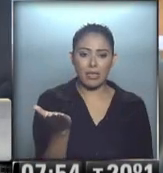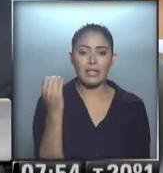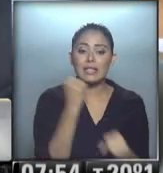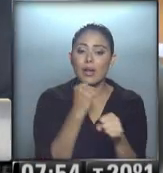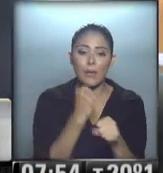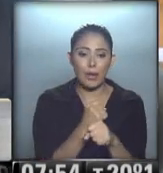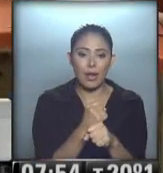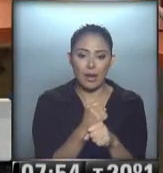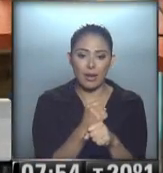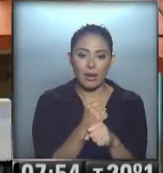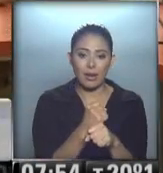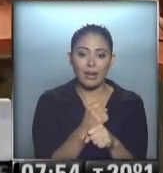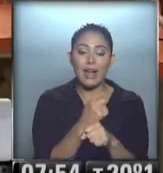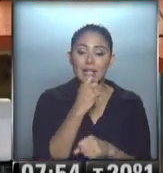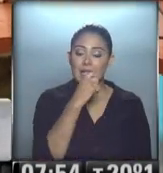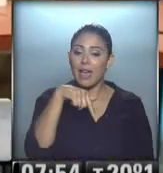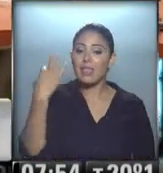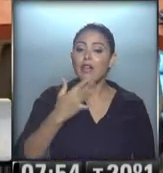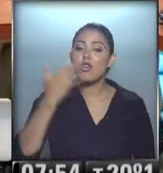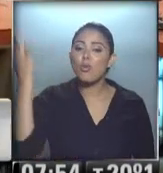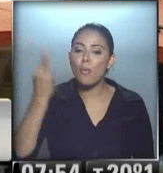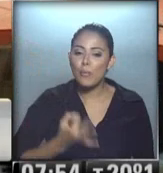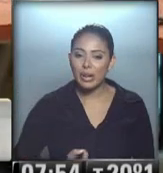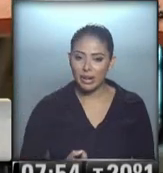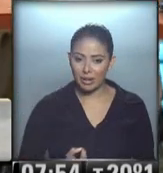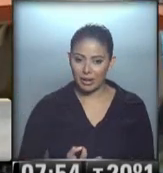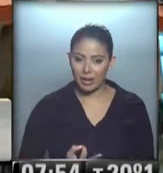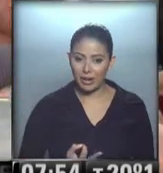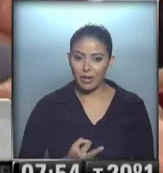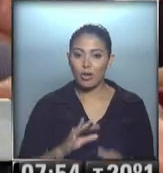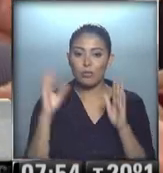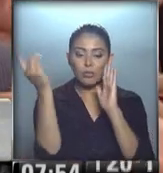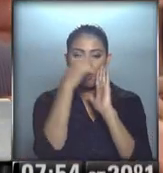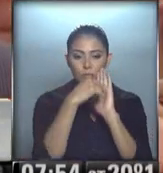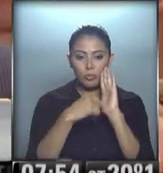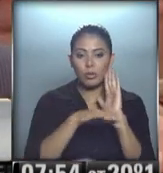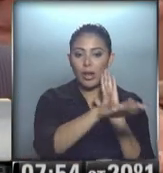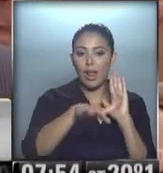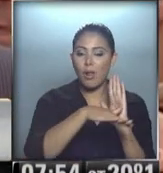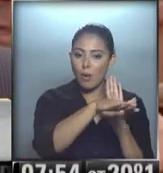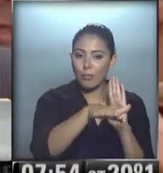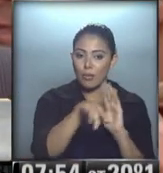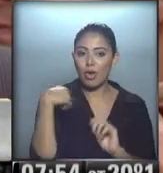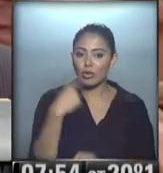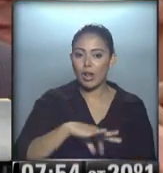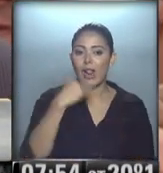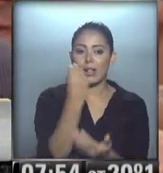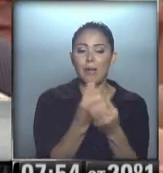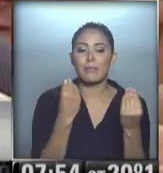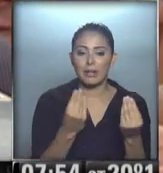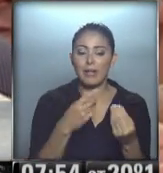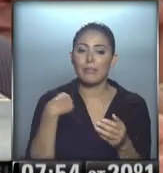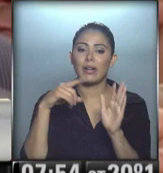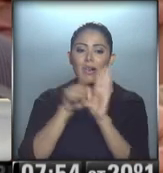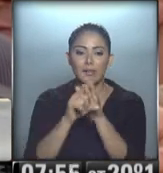trabajar, señores, acá hay que cumplir con lo que nos ha encomendado el pueblo, que es la obligación de legislar, de